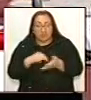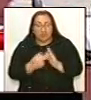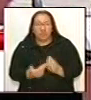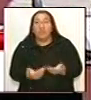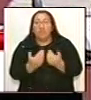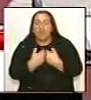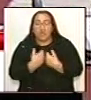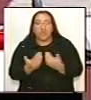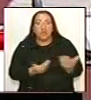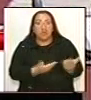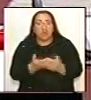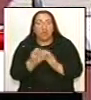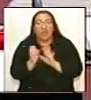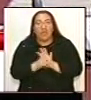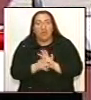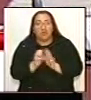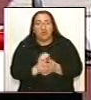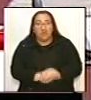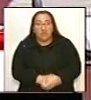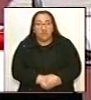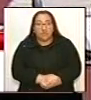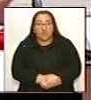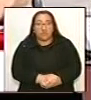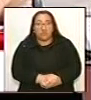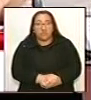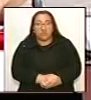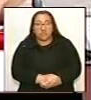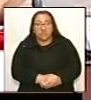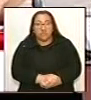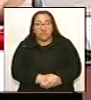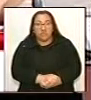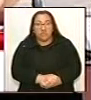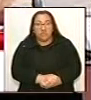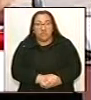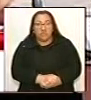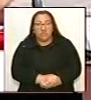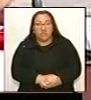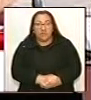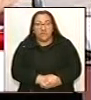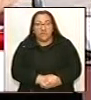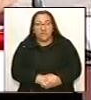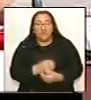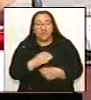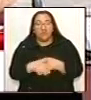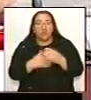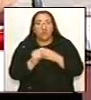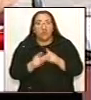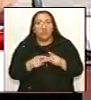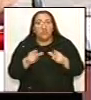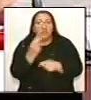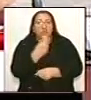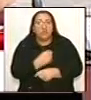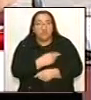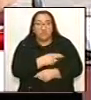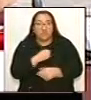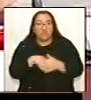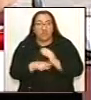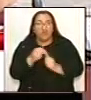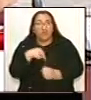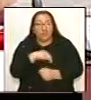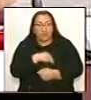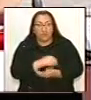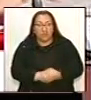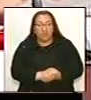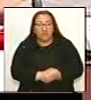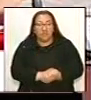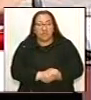está sirviendo como un depósito transitorio, porque los espacios en los hospitales de nosotros